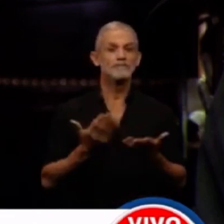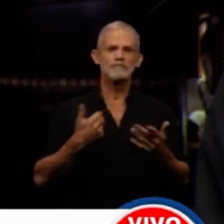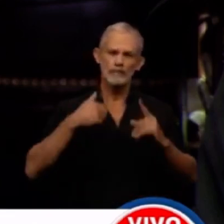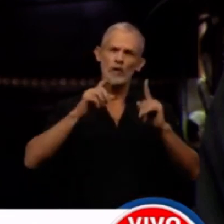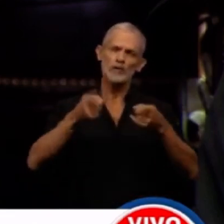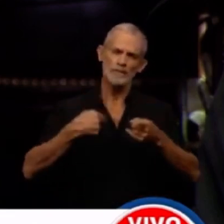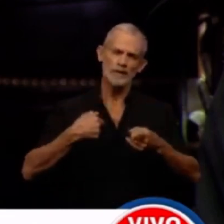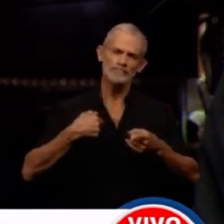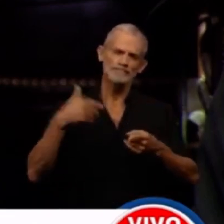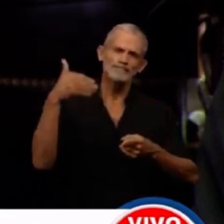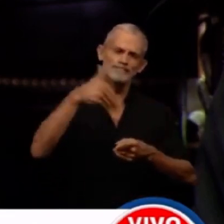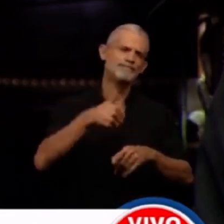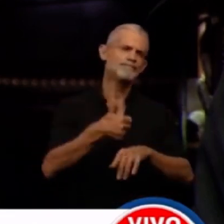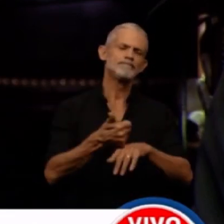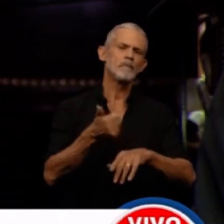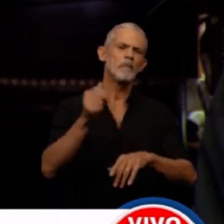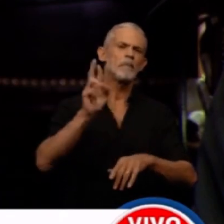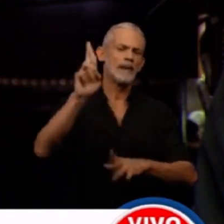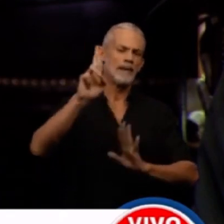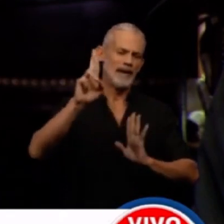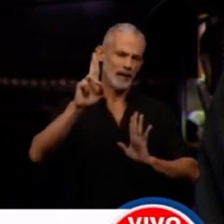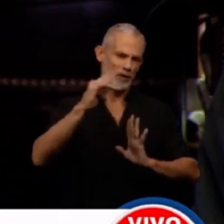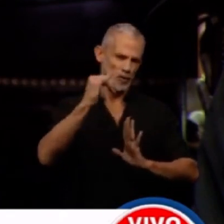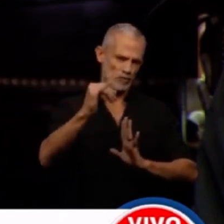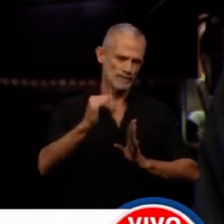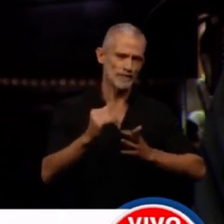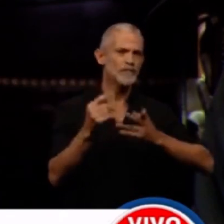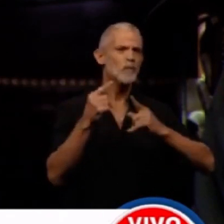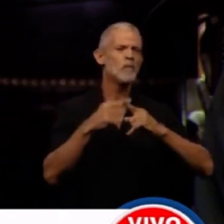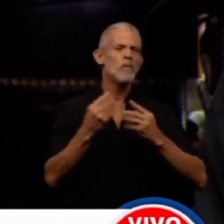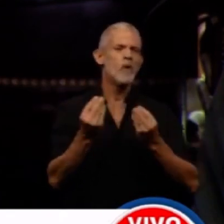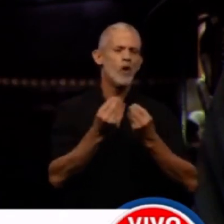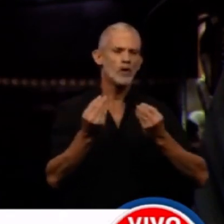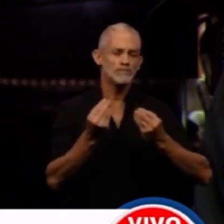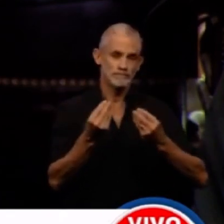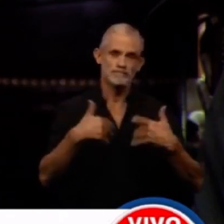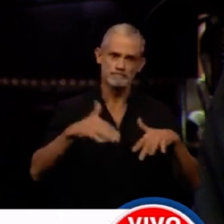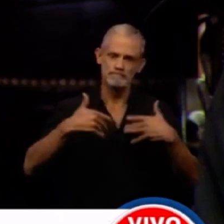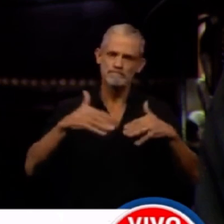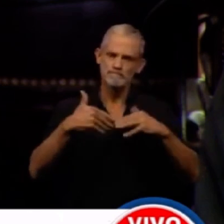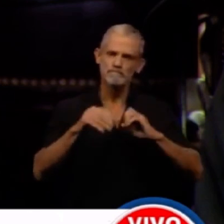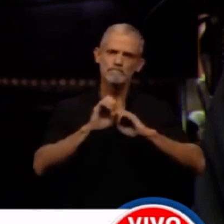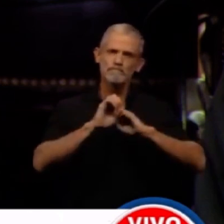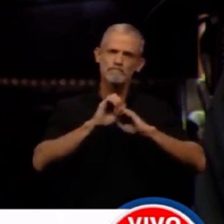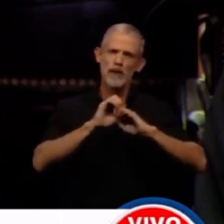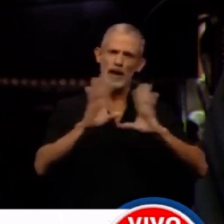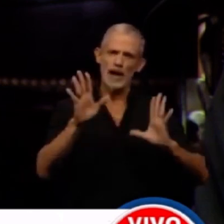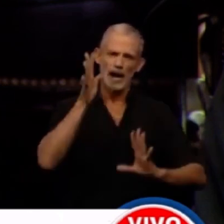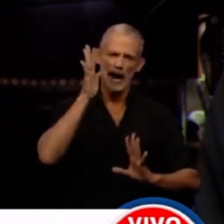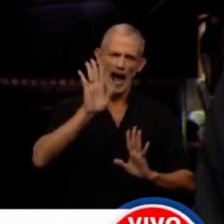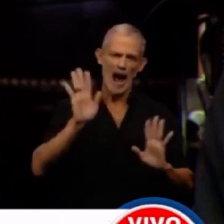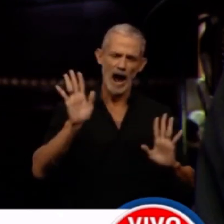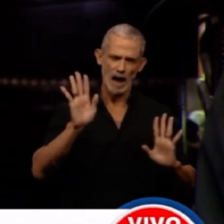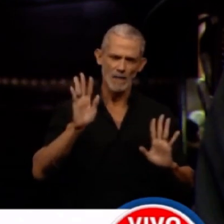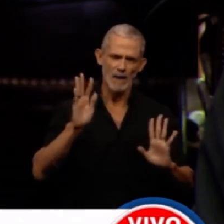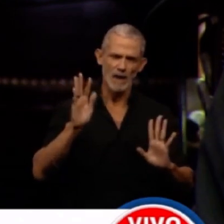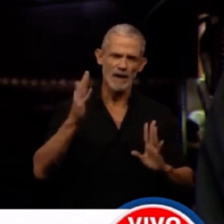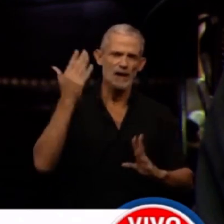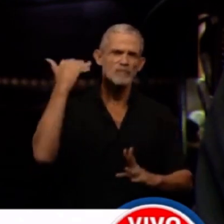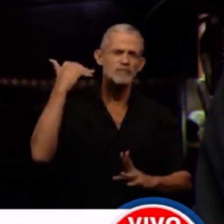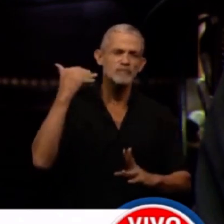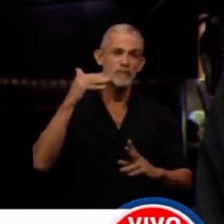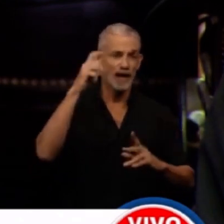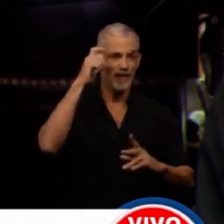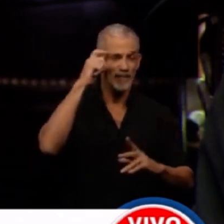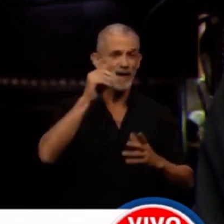Vengo a plantear una cuestión de privilegio por los graves hechos ocurridos en oportunidad en que